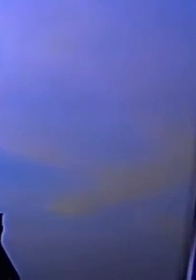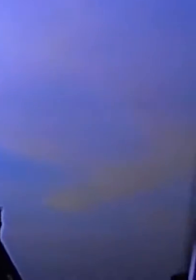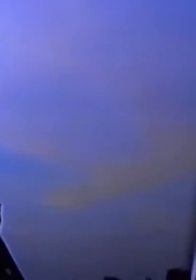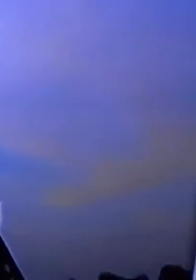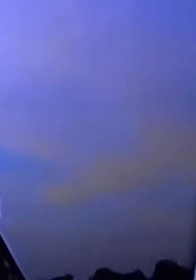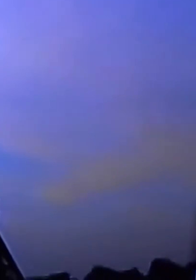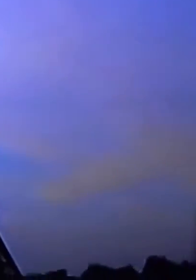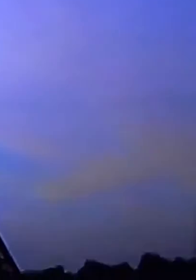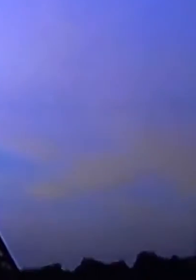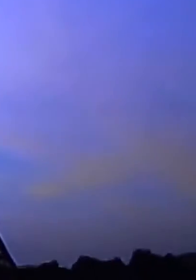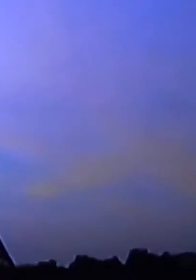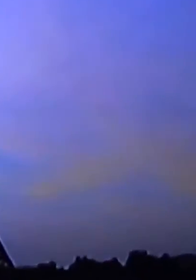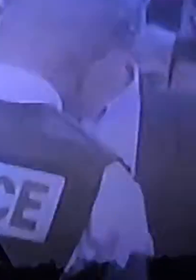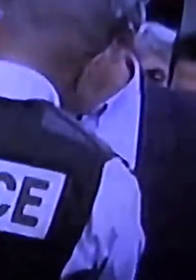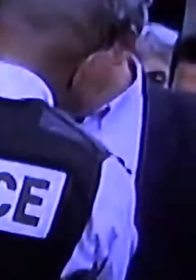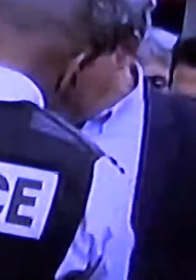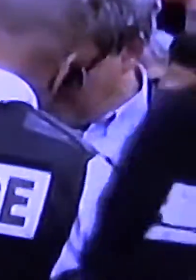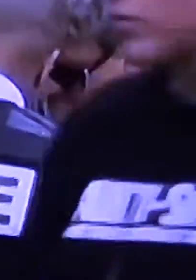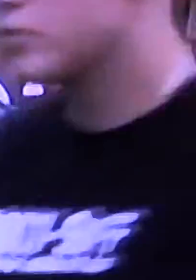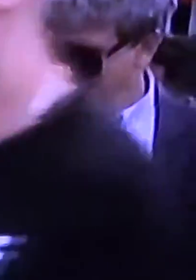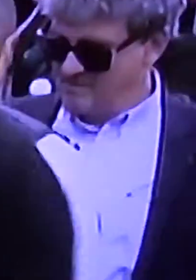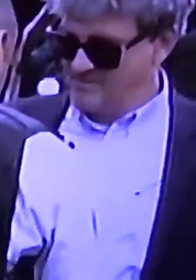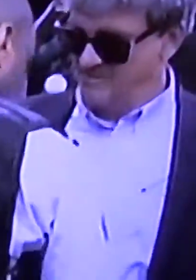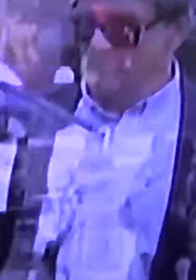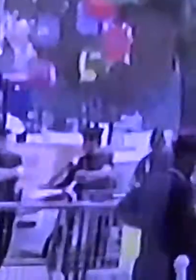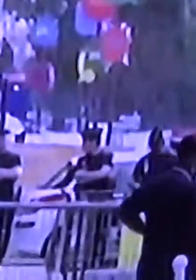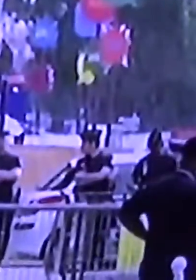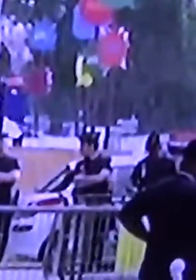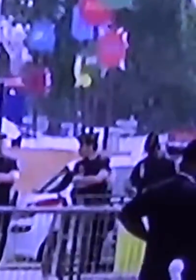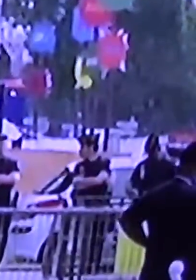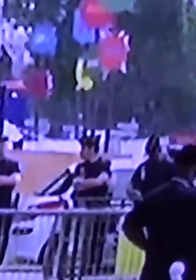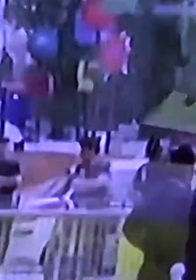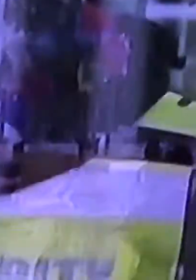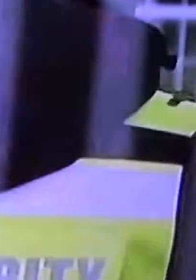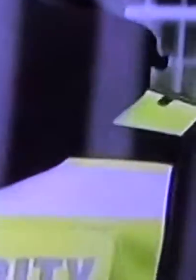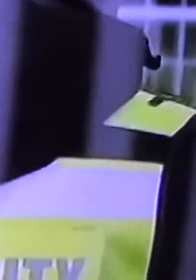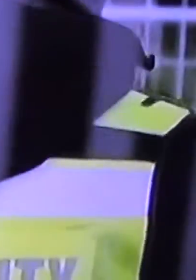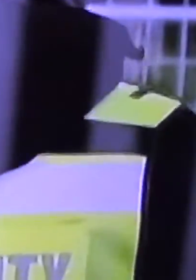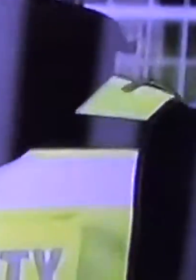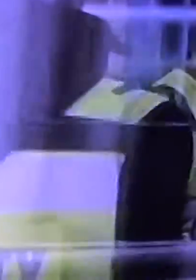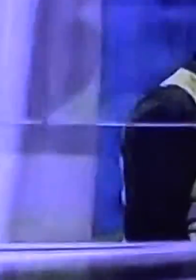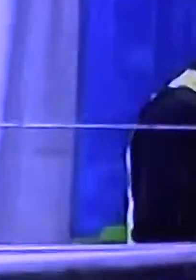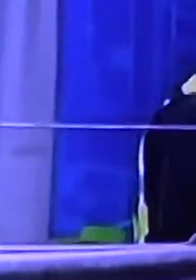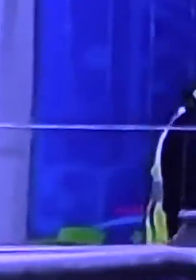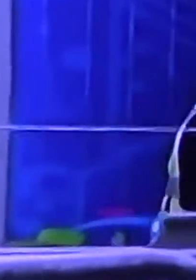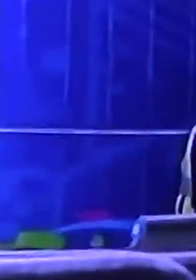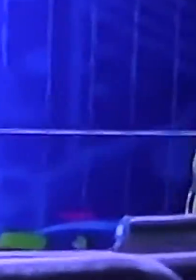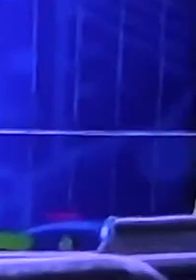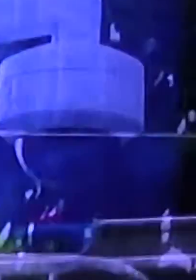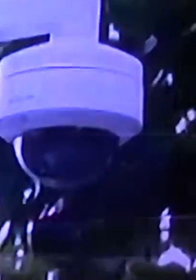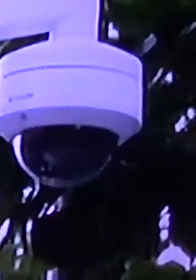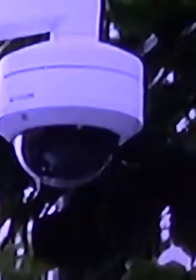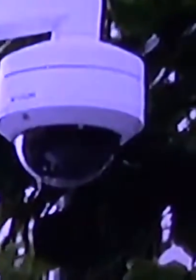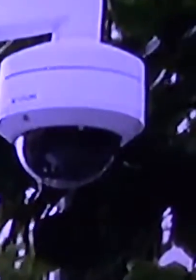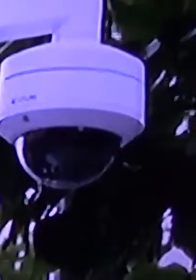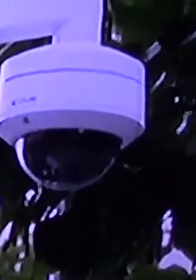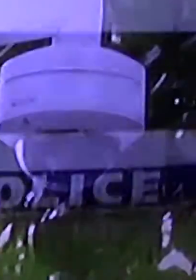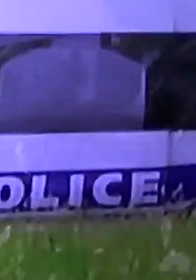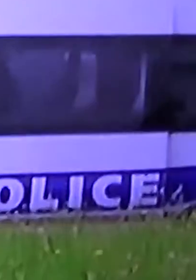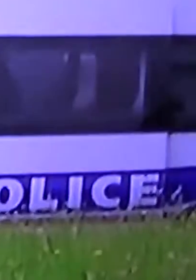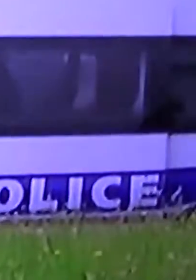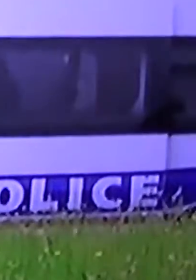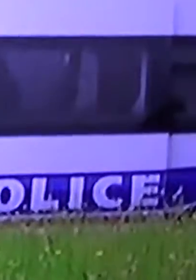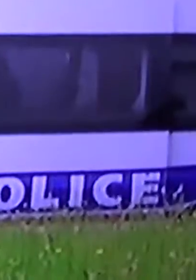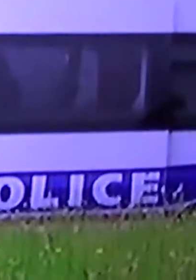En eco internacional, en Francia, ante la amenaza de ataques terroristas, fue desplegado un dispositivo impresionante de seguridad por la Eurocopa de Fútbol que